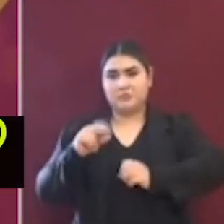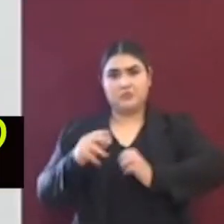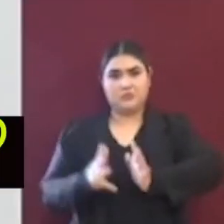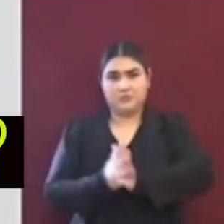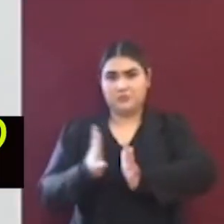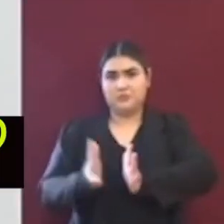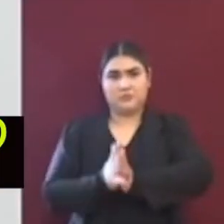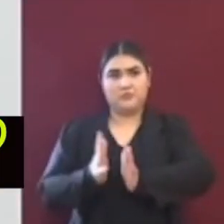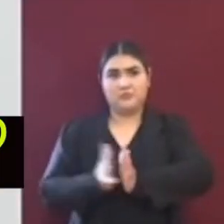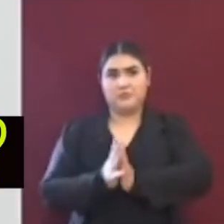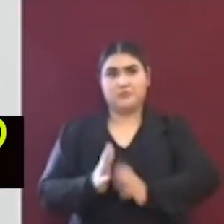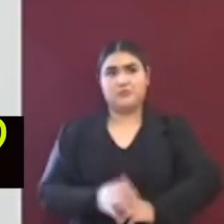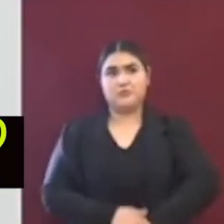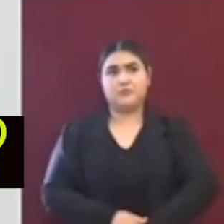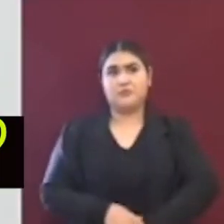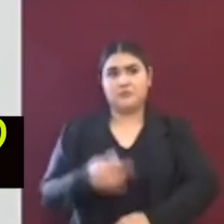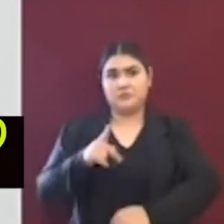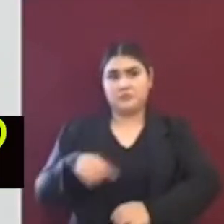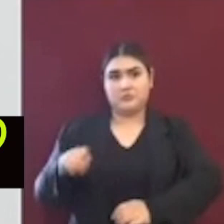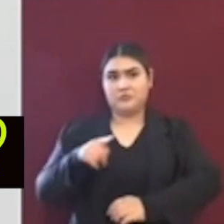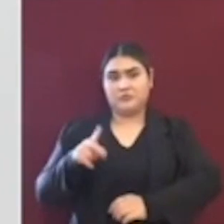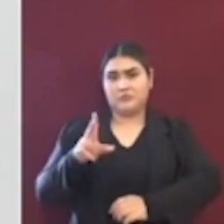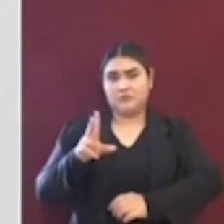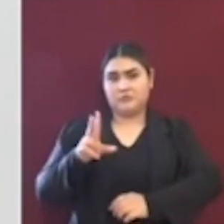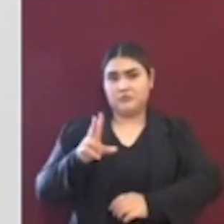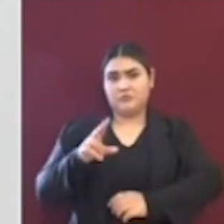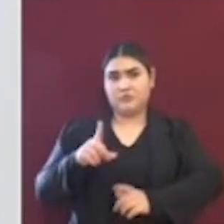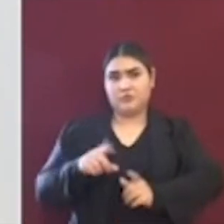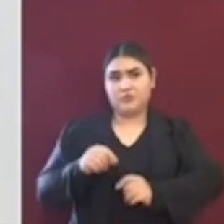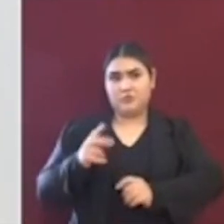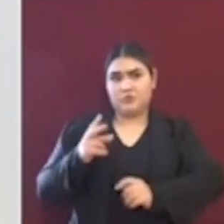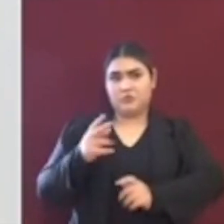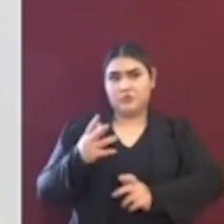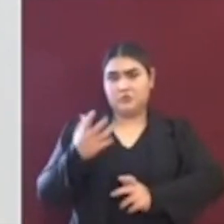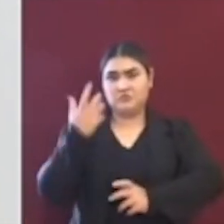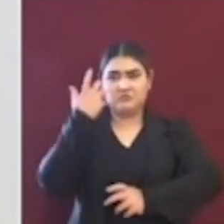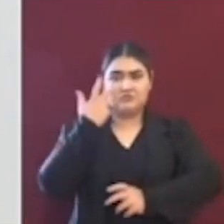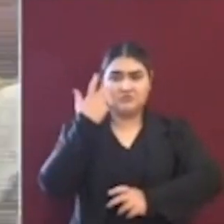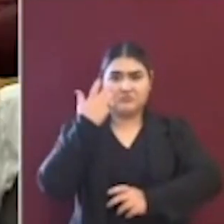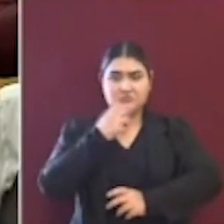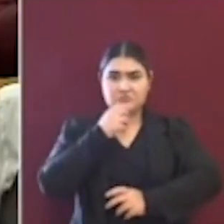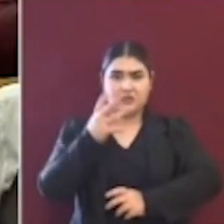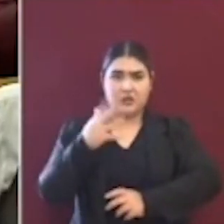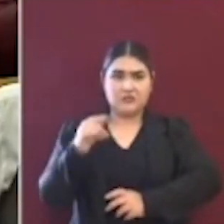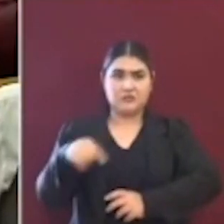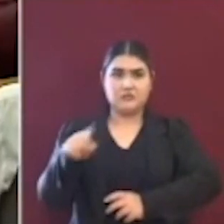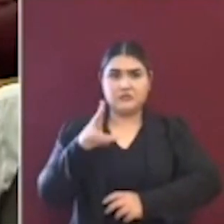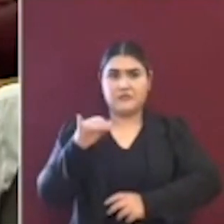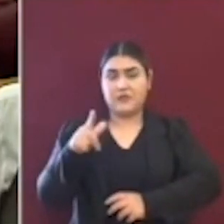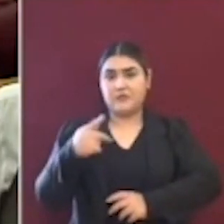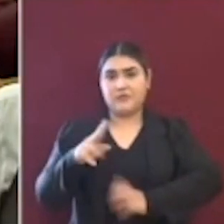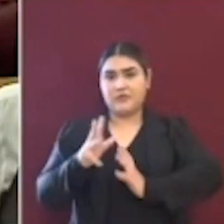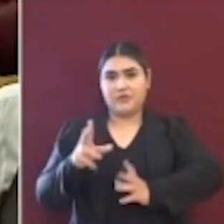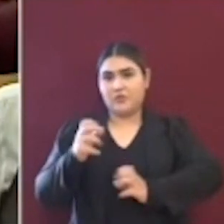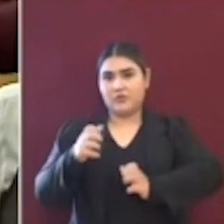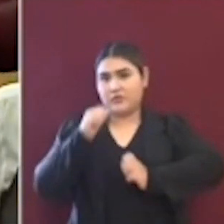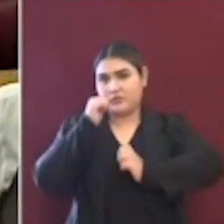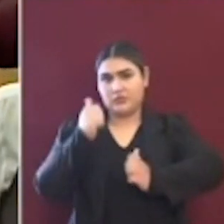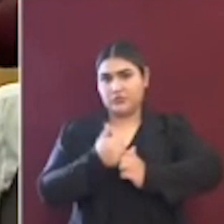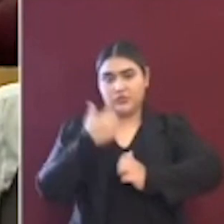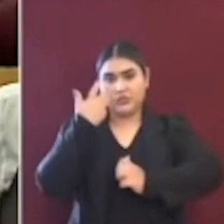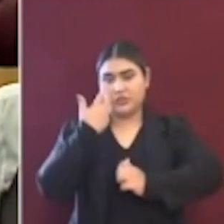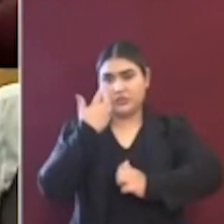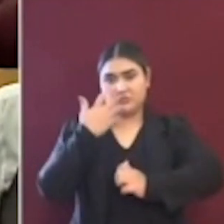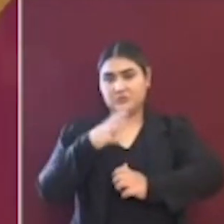licitación. Era una asociación civil sin fines de lucro. Así era, así lo señalaban. ¿Y ahora ya no existe esa asociación? No, no